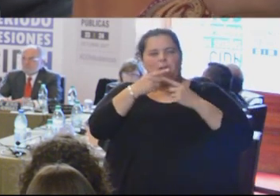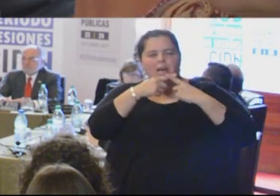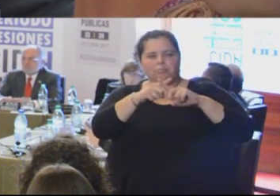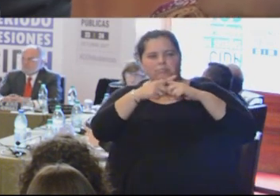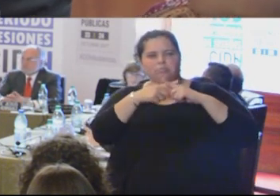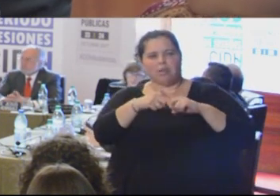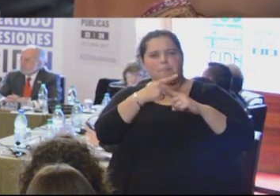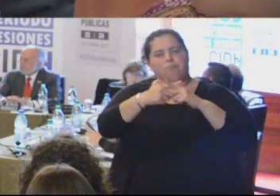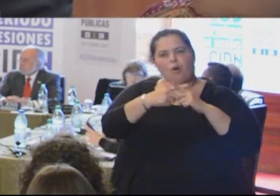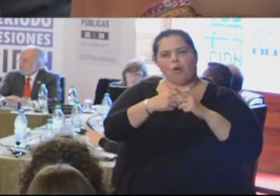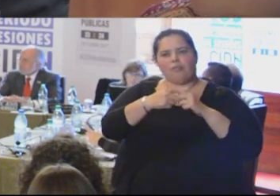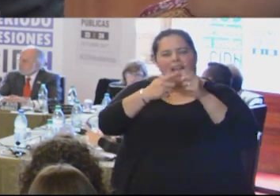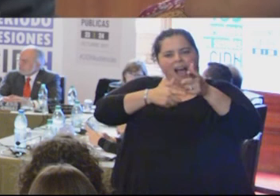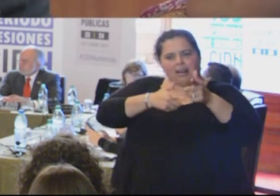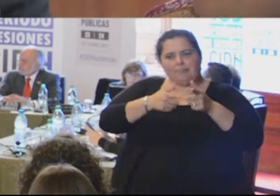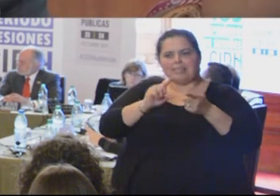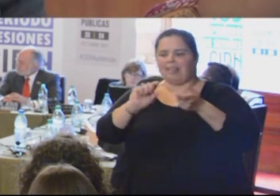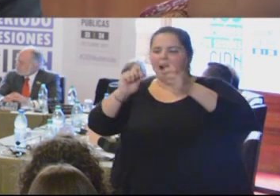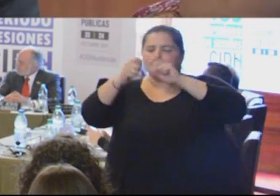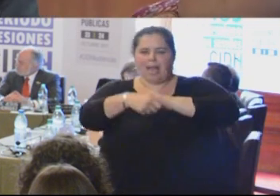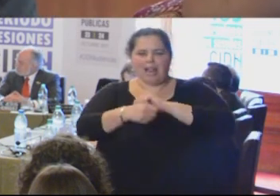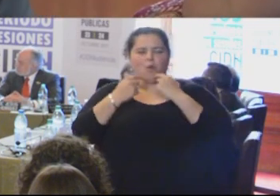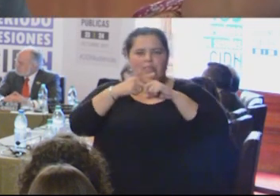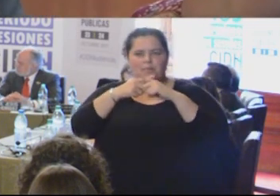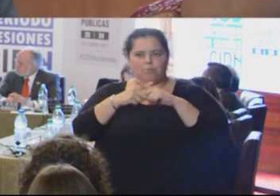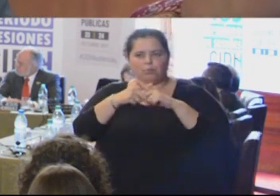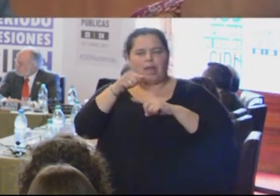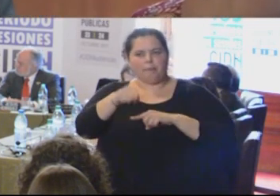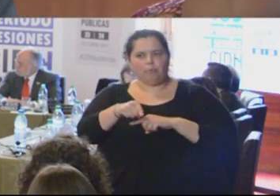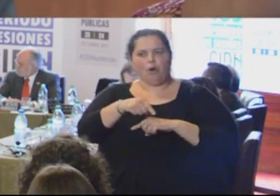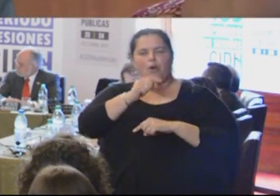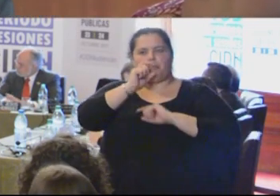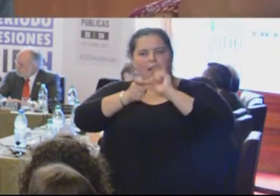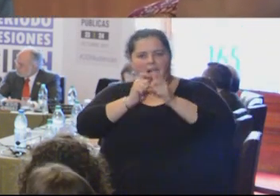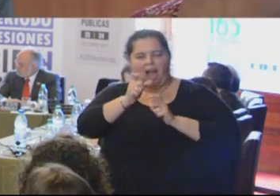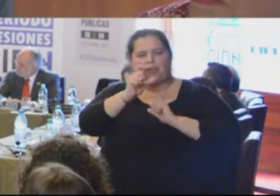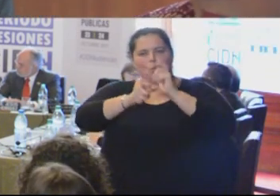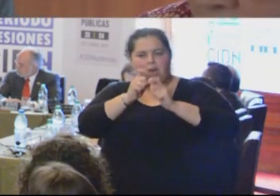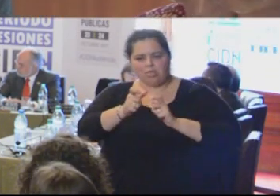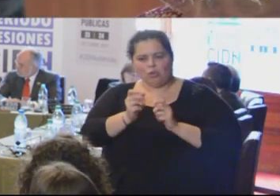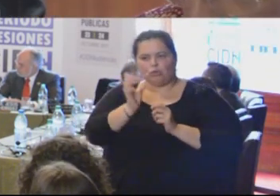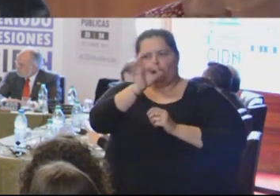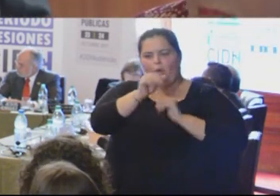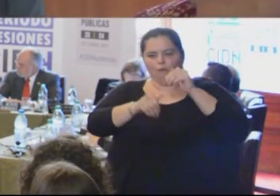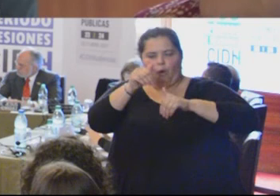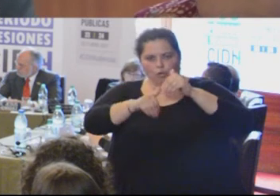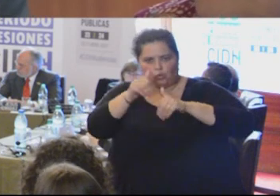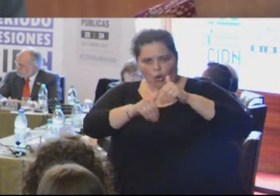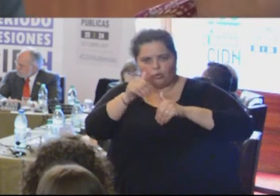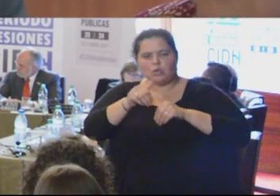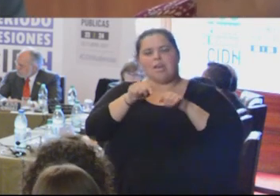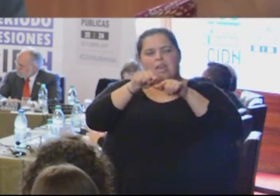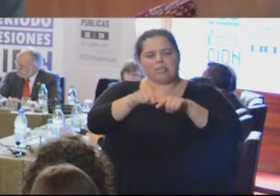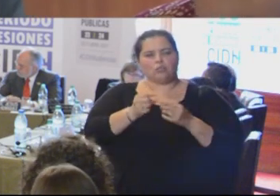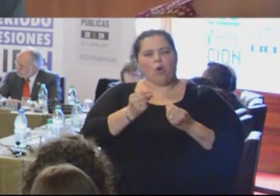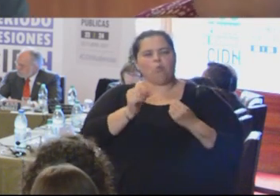a una disputa por palabras por argumentos propuestos poco corresponde a un